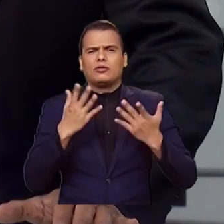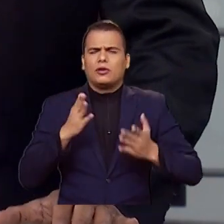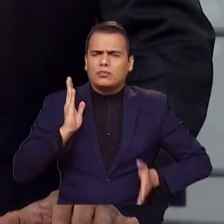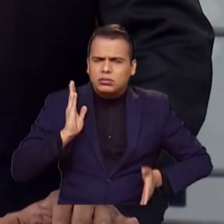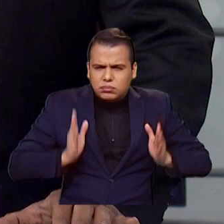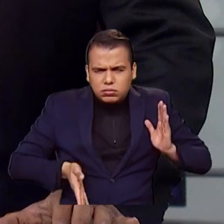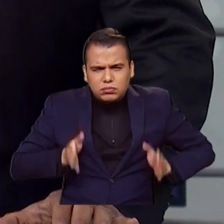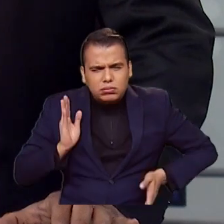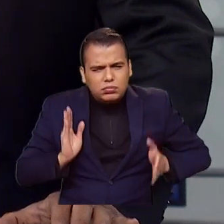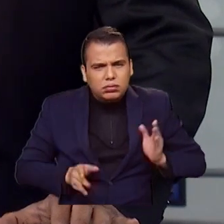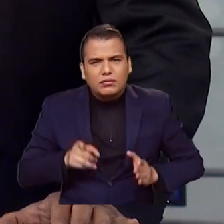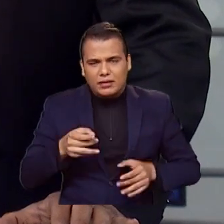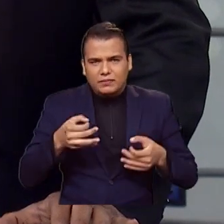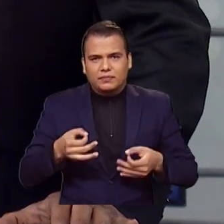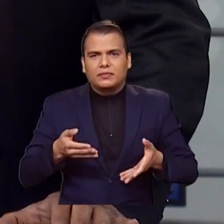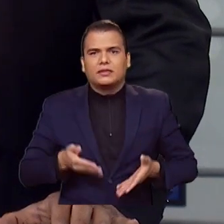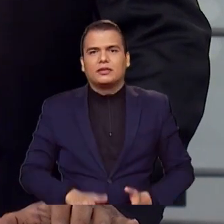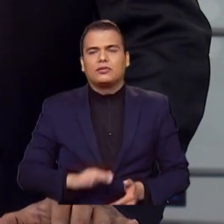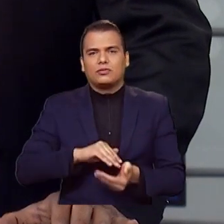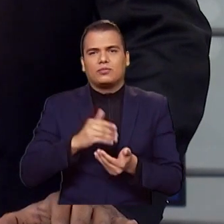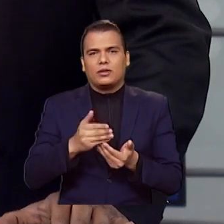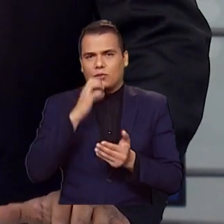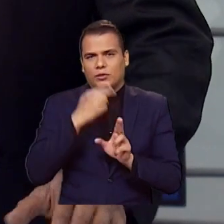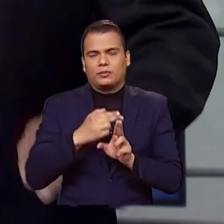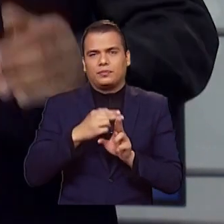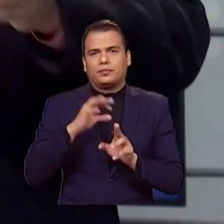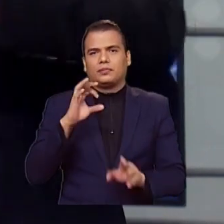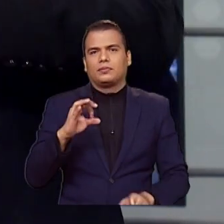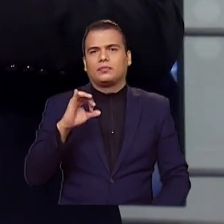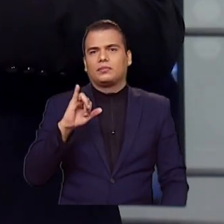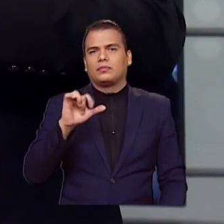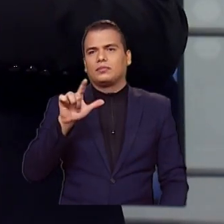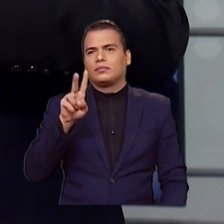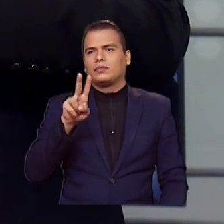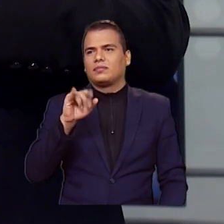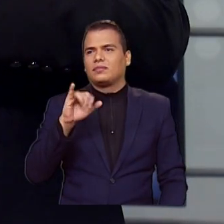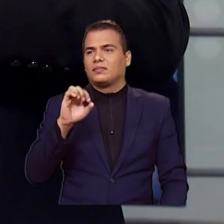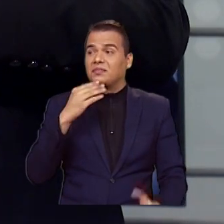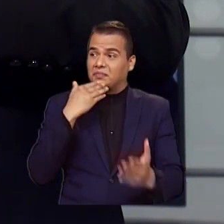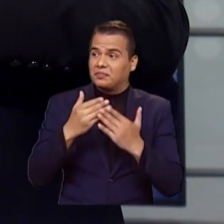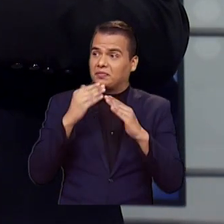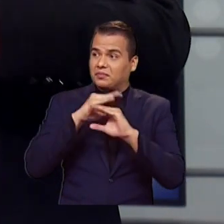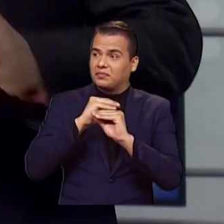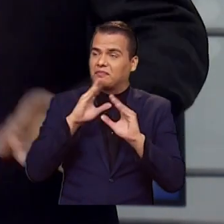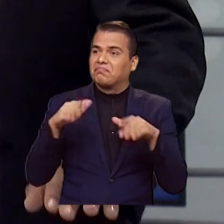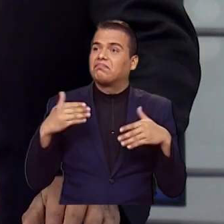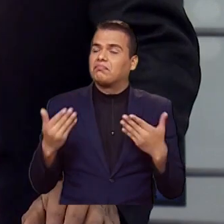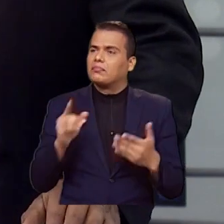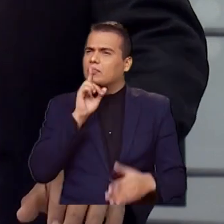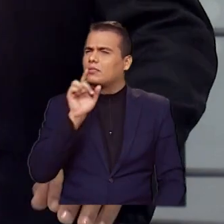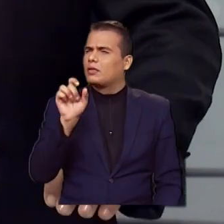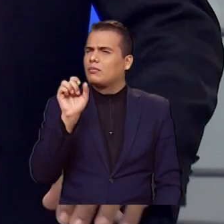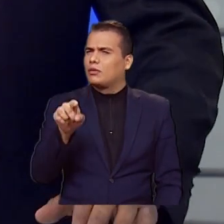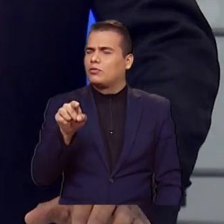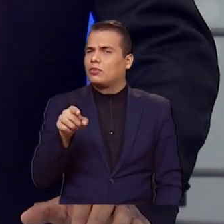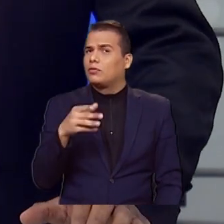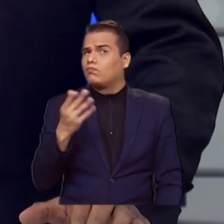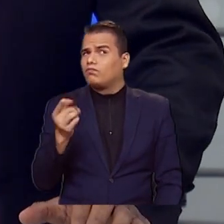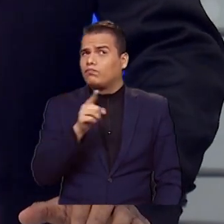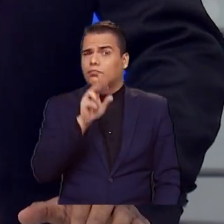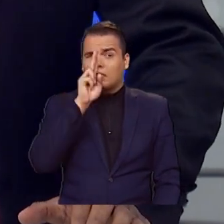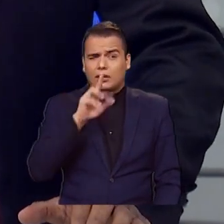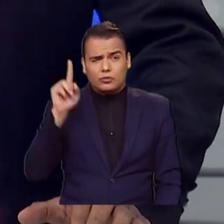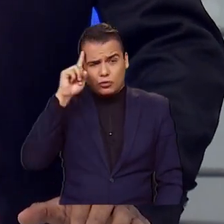Colombia, el también tumaqueño Silvio Marino Salazar. Silvio, buena tarde, noche, ¿qué tal? ¿Es necesario la ayuda